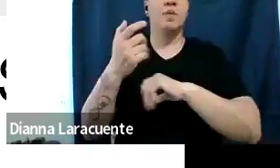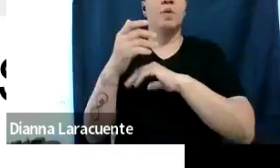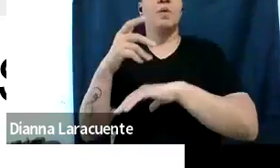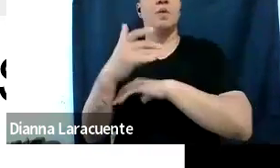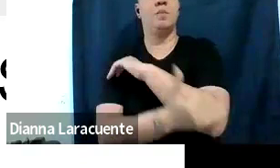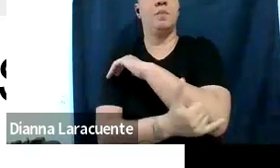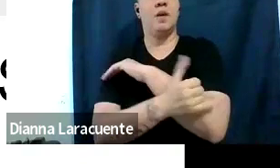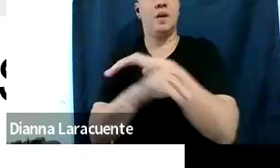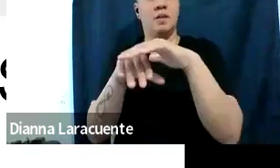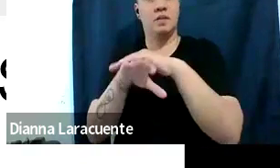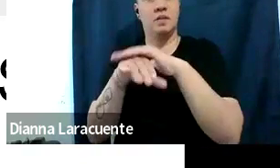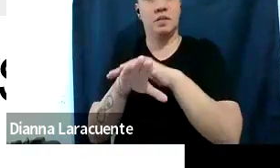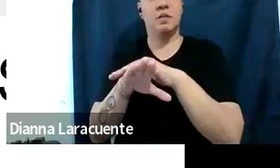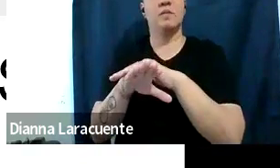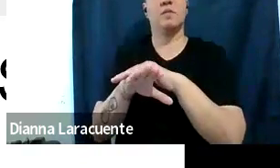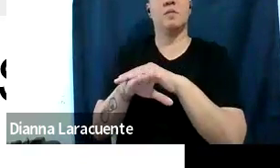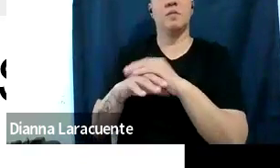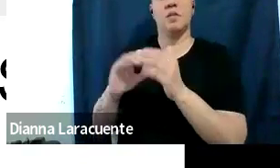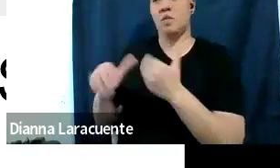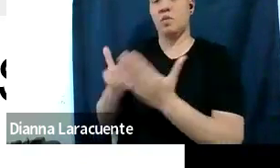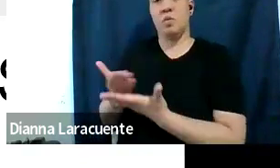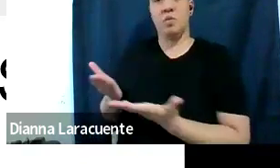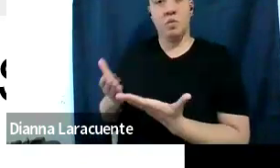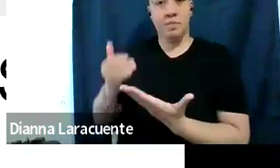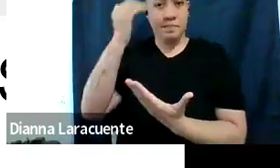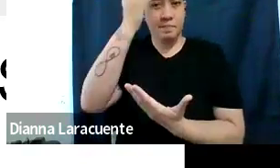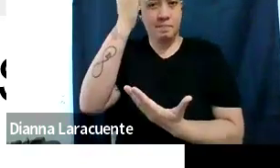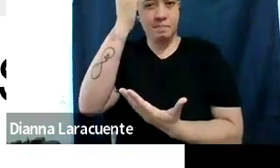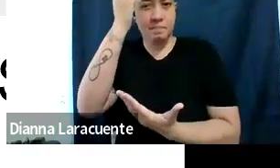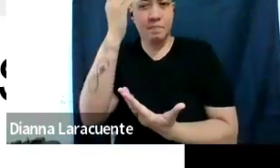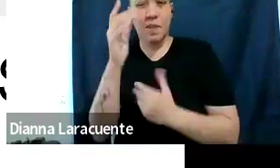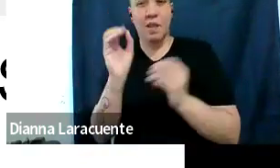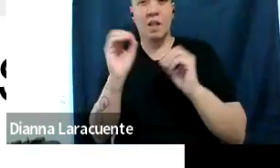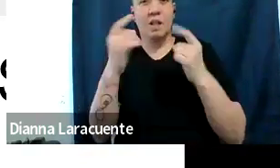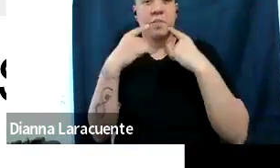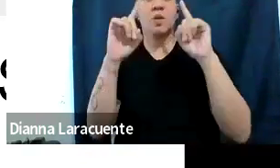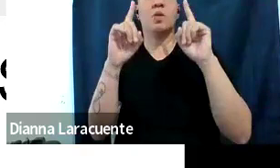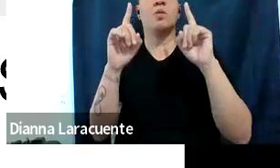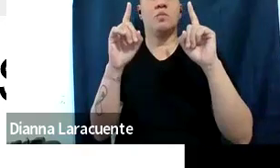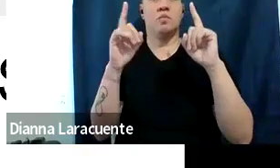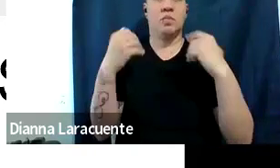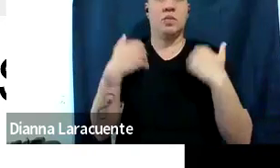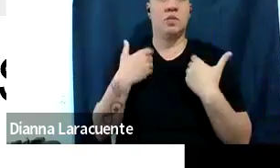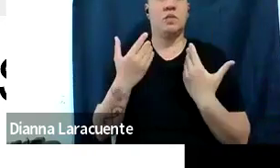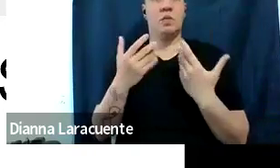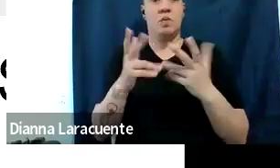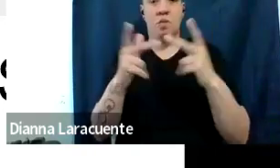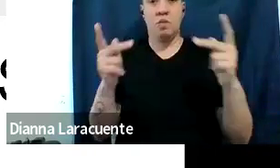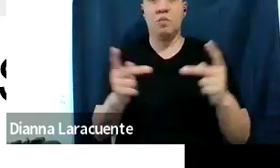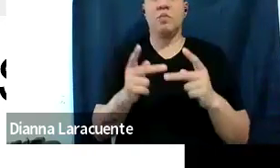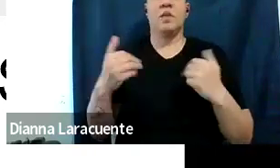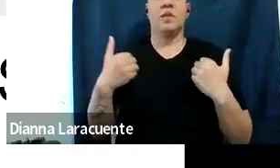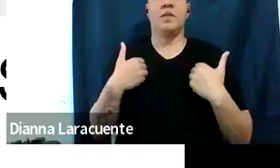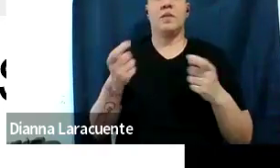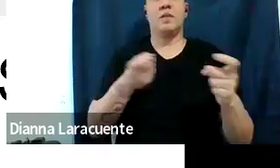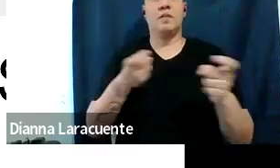acceso a los del patio. Cobremos conciencia. Nadie había logrado que pudiéramos ostentar puestos públicos para